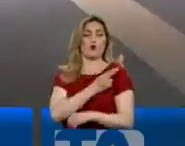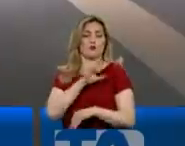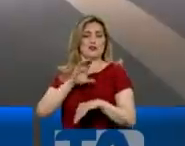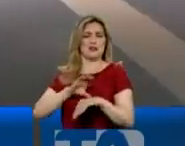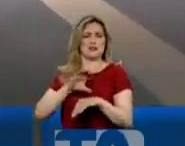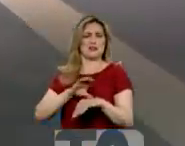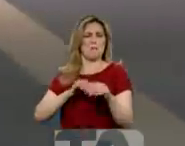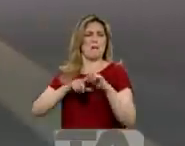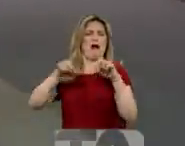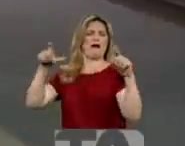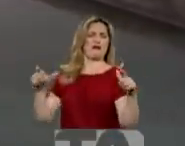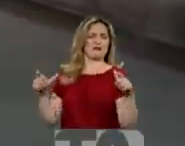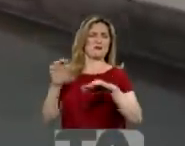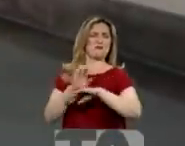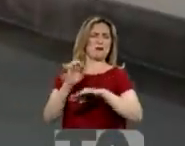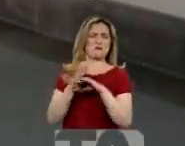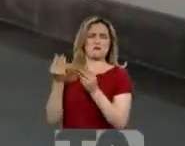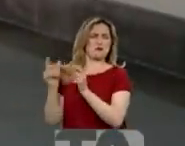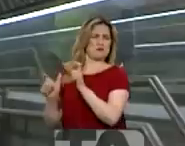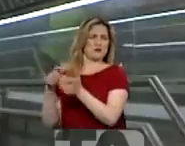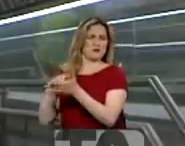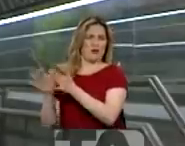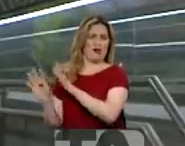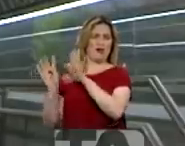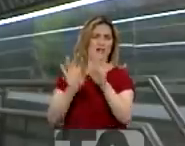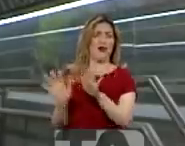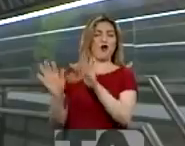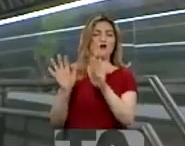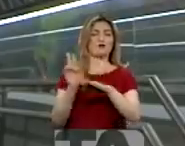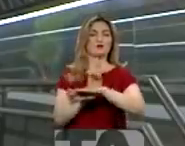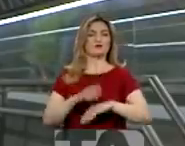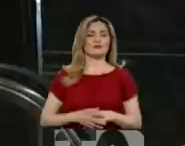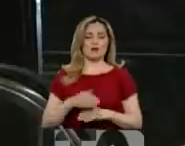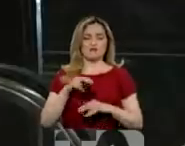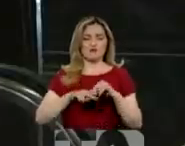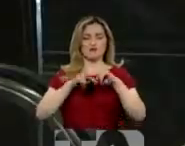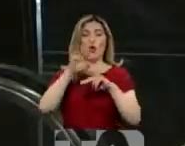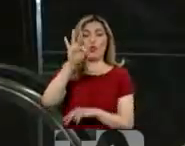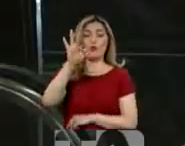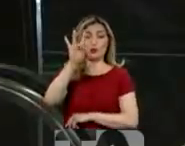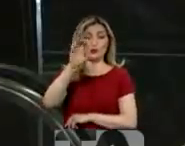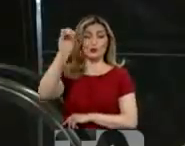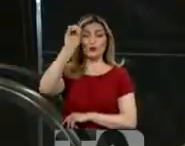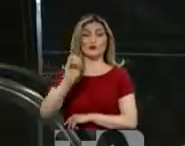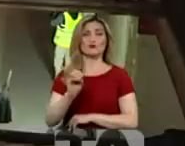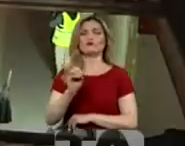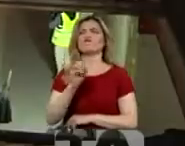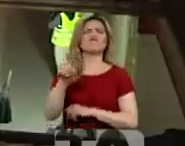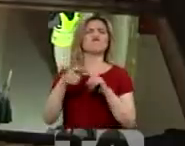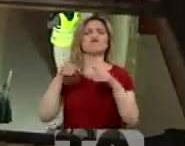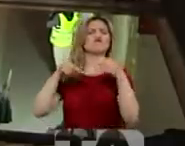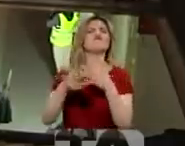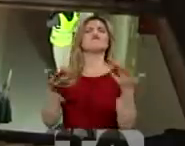el ecuador la construcción del metro de quito registra un avance del 98 por ciento y se estima que la obra sea entregada en marzo de